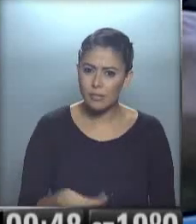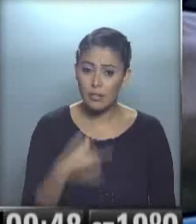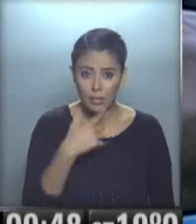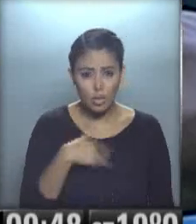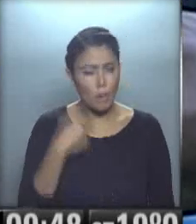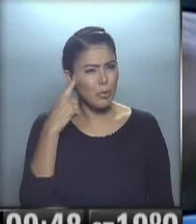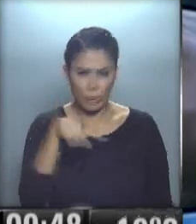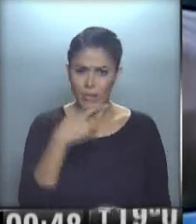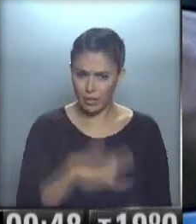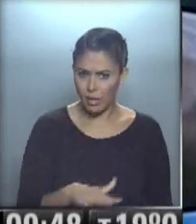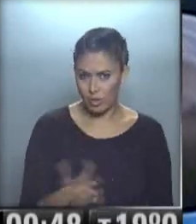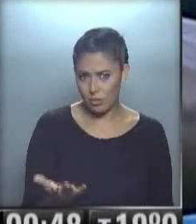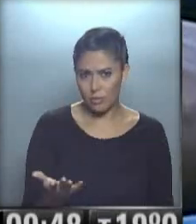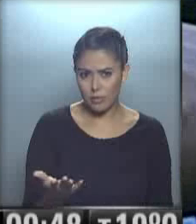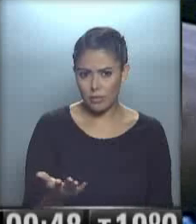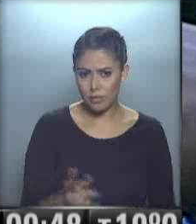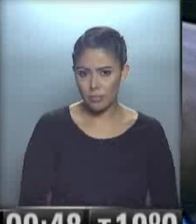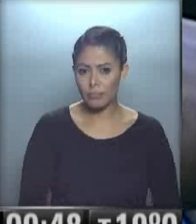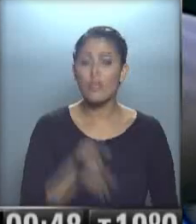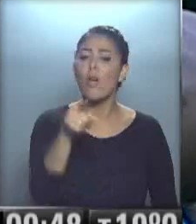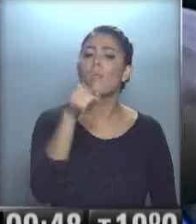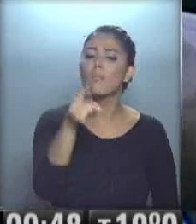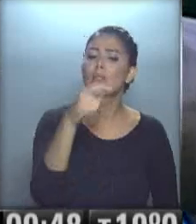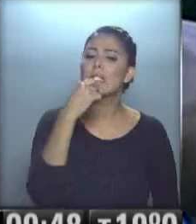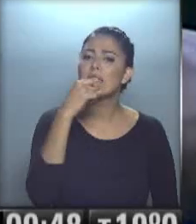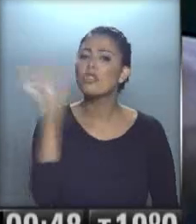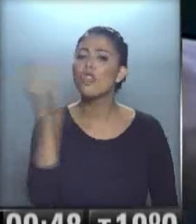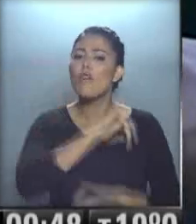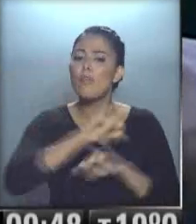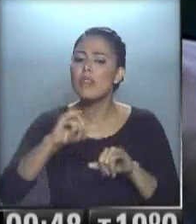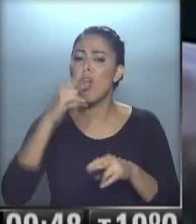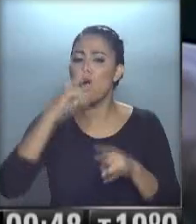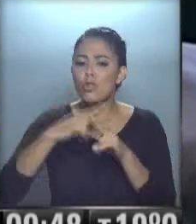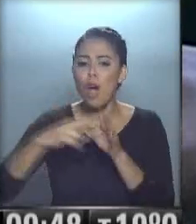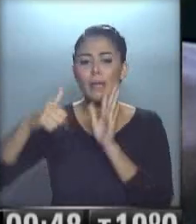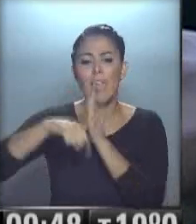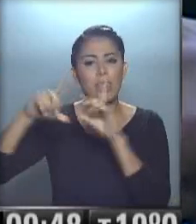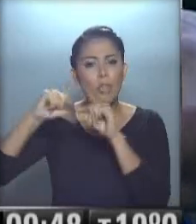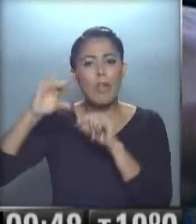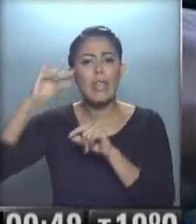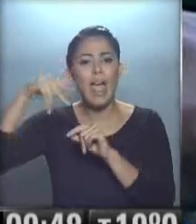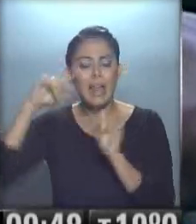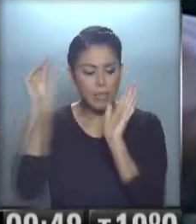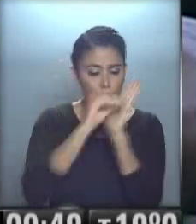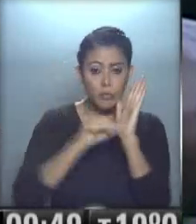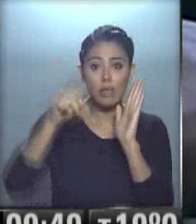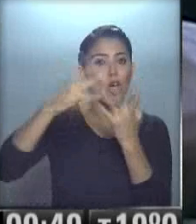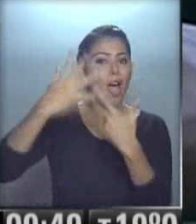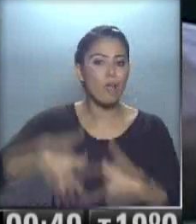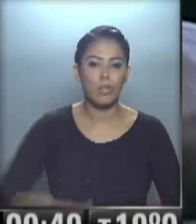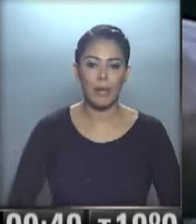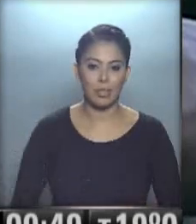Yo pienso que me entienden, ¿no? Vos al dar tus datos y a dar tu número de DNI, ellos